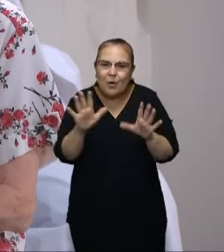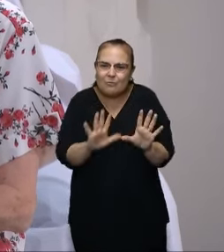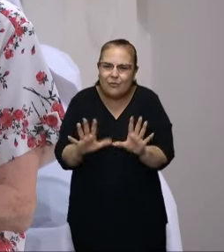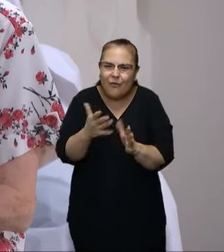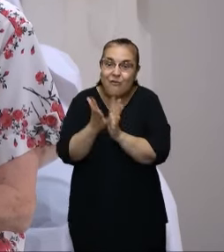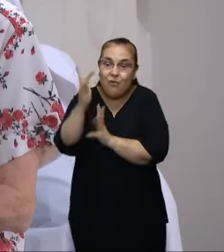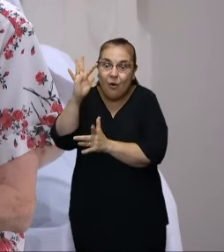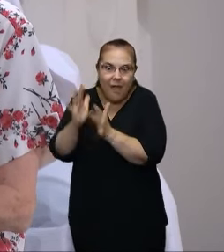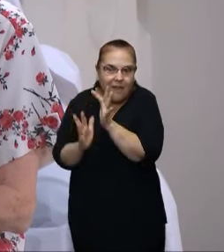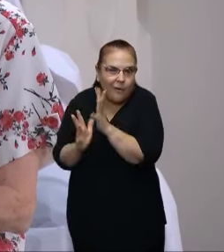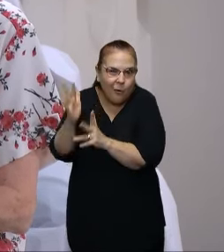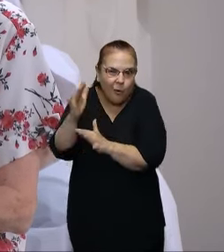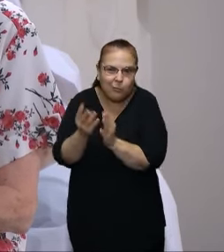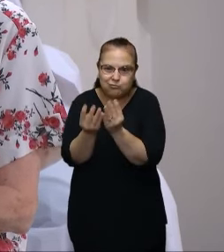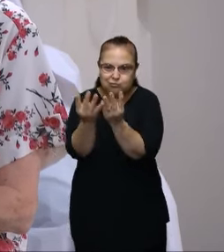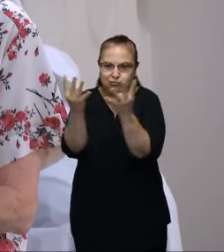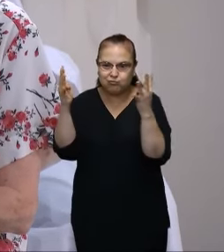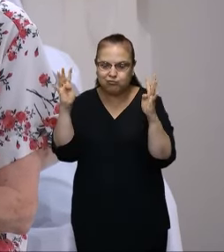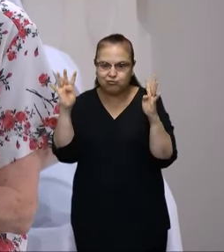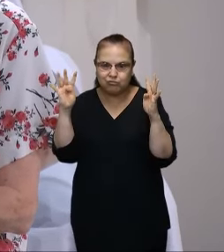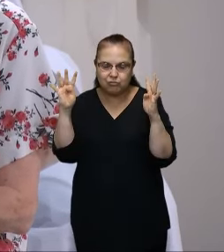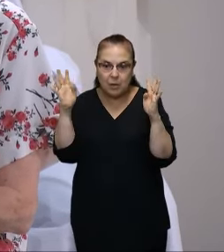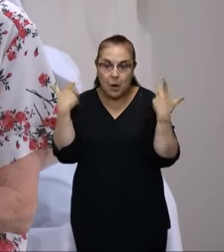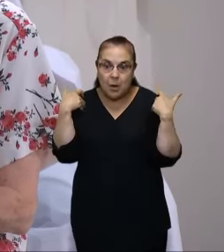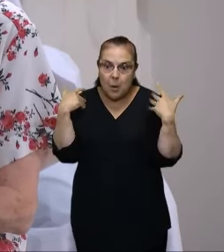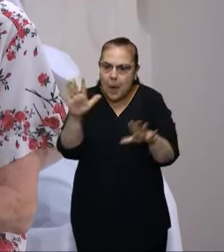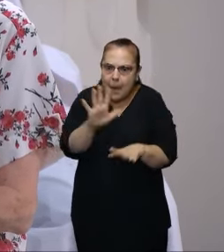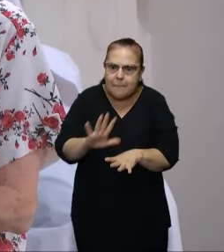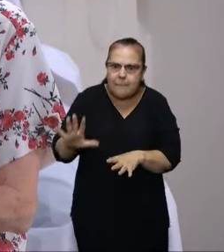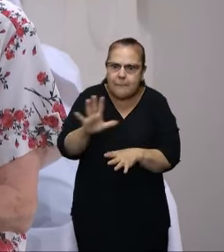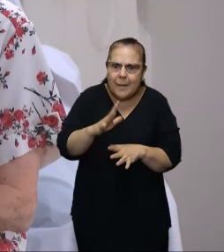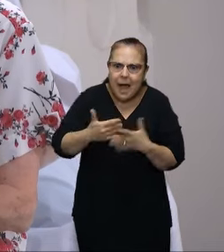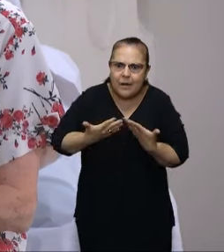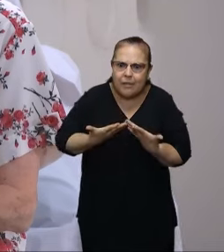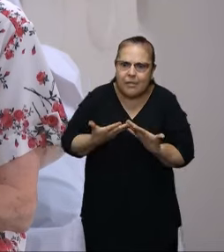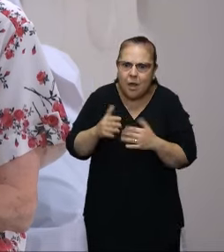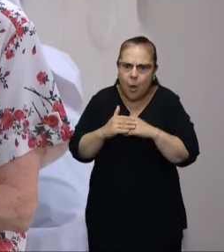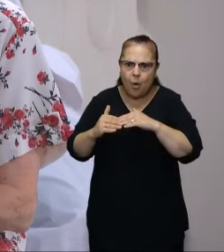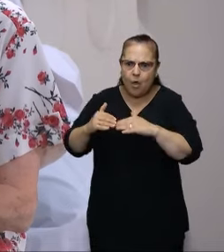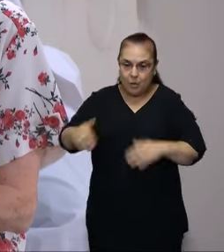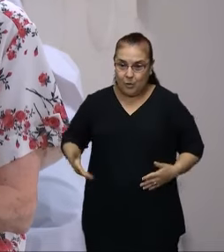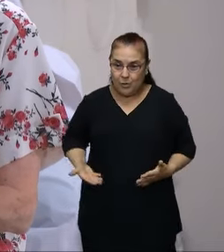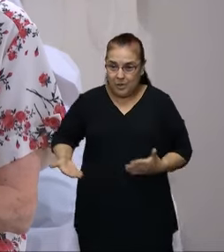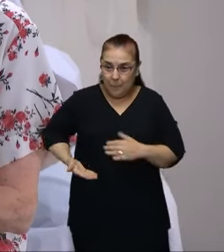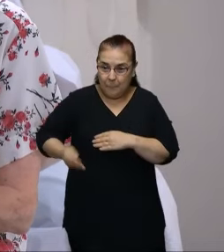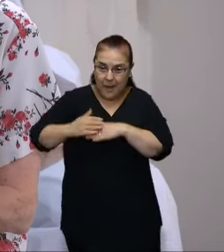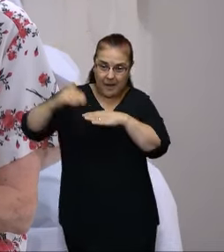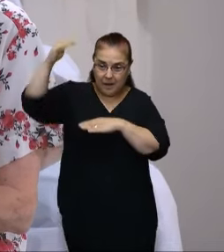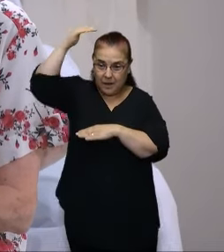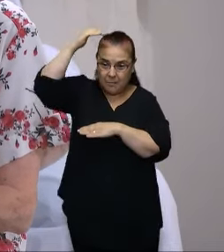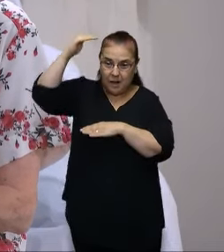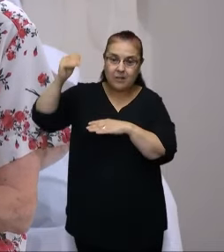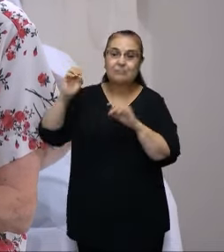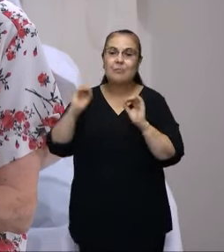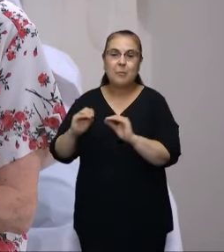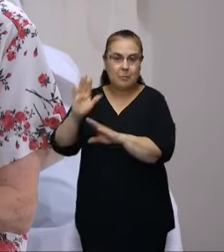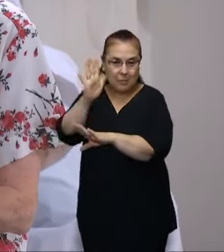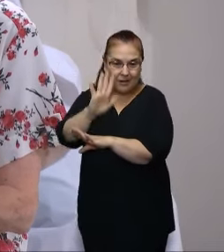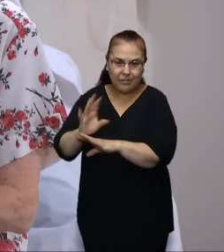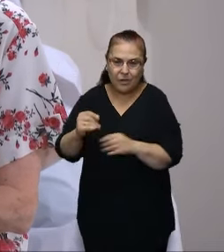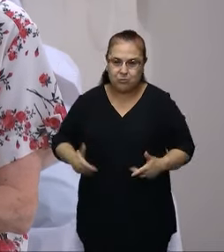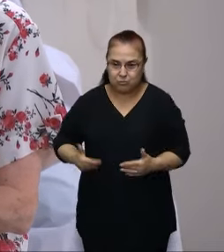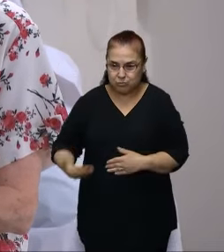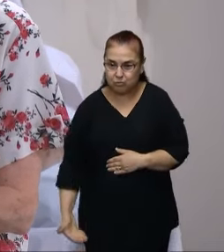Fuego lo enmarcaba de lo que parecía en sus para arriba y de lo que parecían sus caderas para